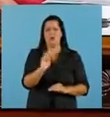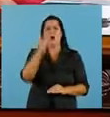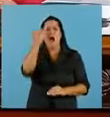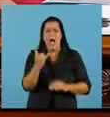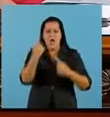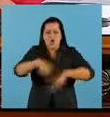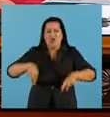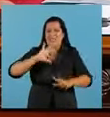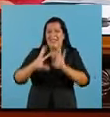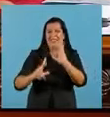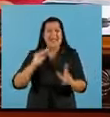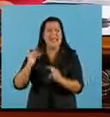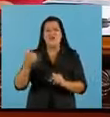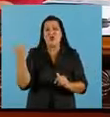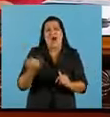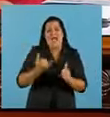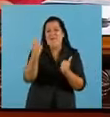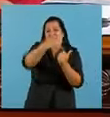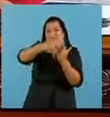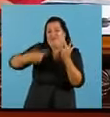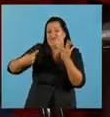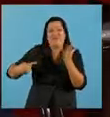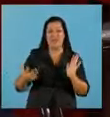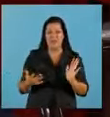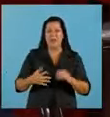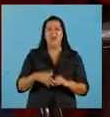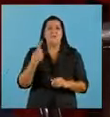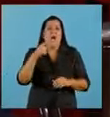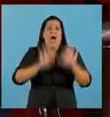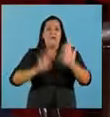delito recorre múltiples factores, muchas veces